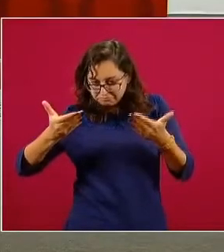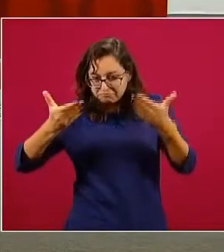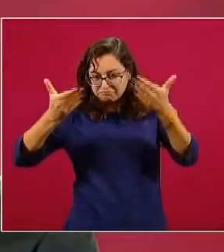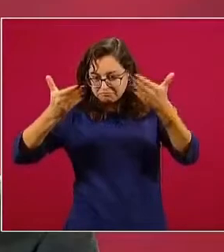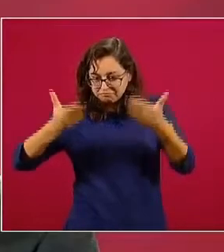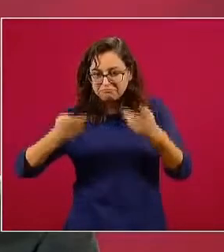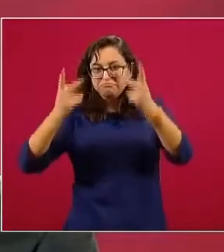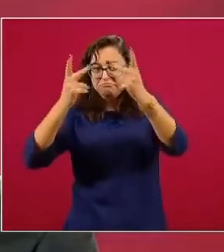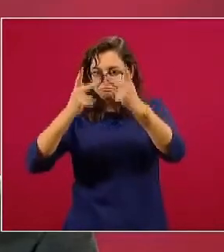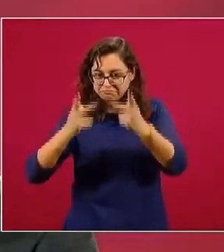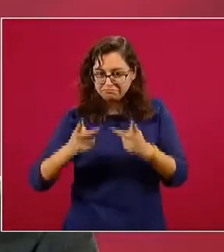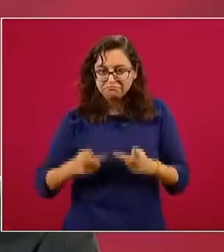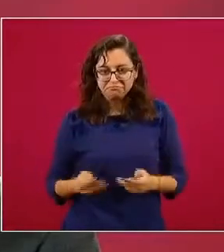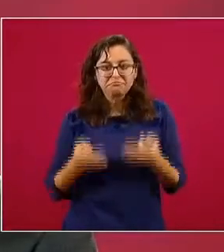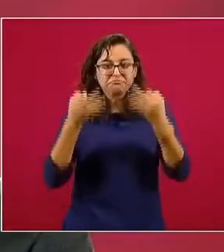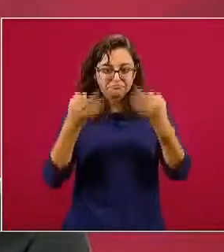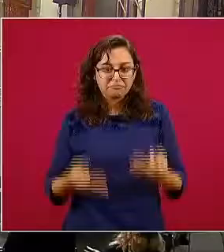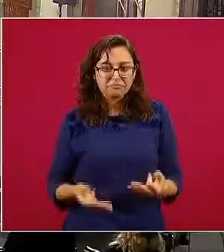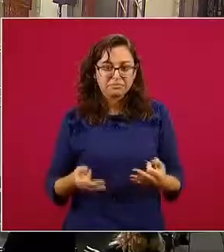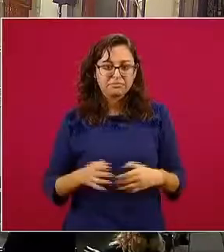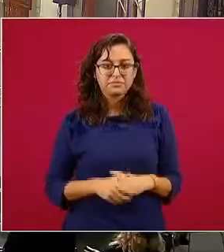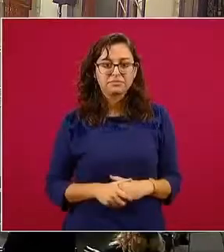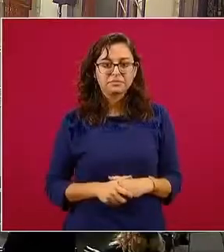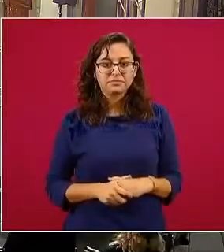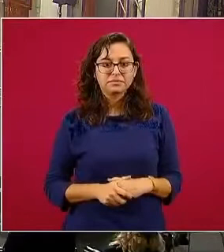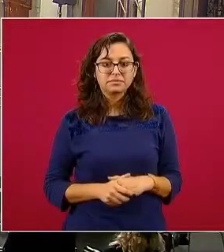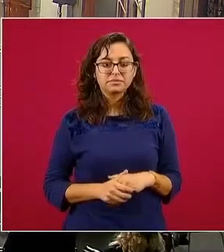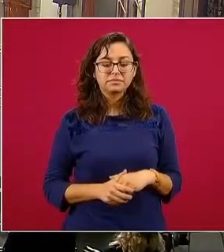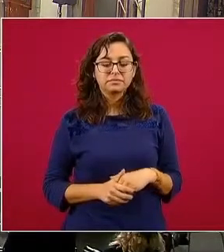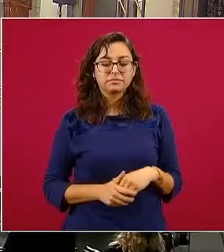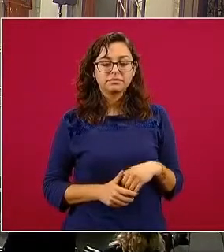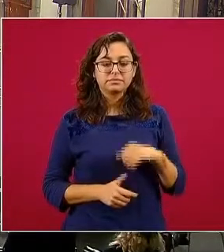de la autorización sanitaria.